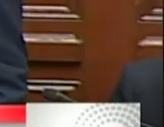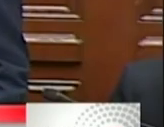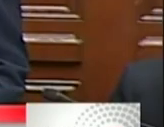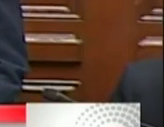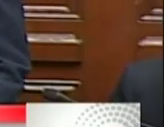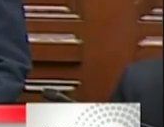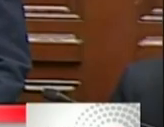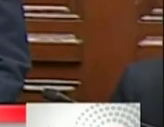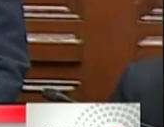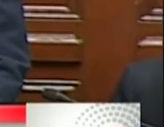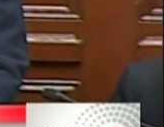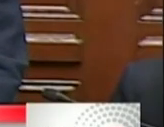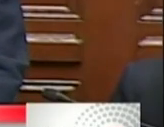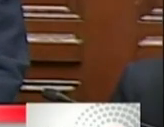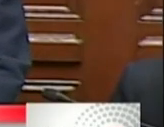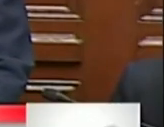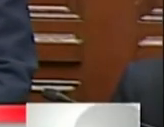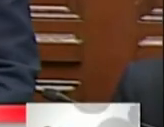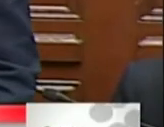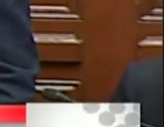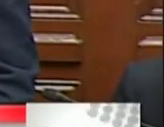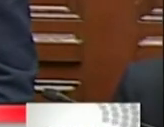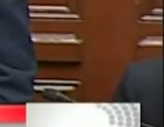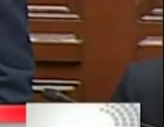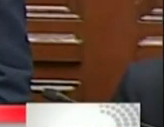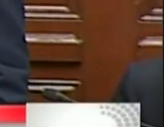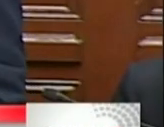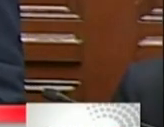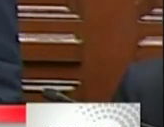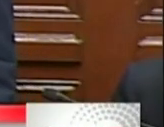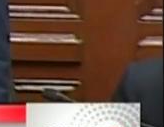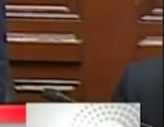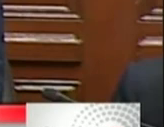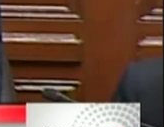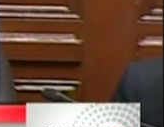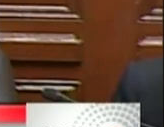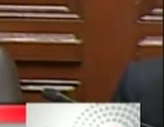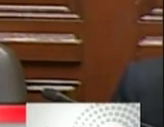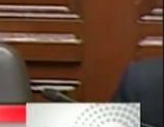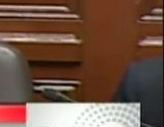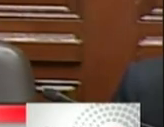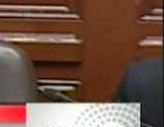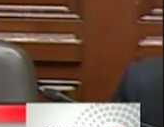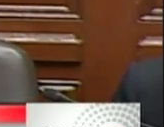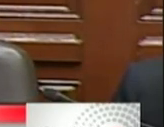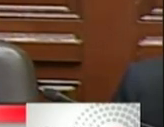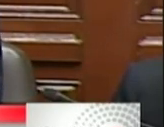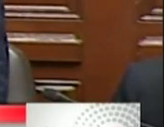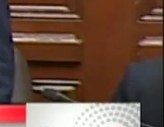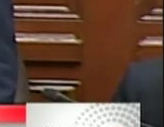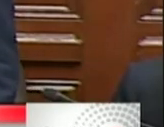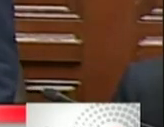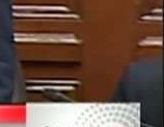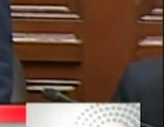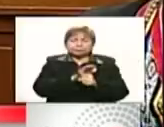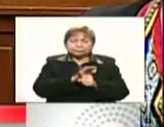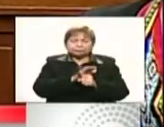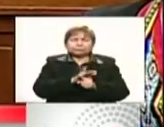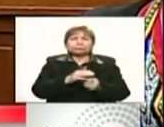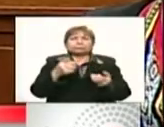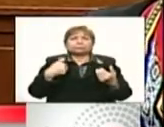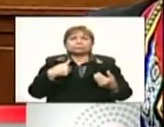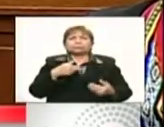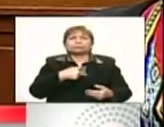la iniciativa de ir a una reforma constitucional. Se necesita ese número de firmas